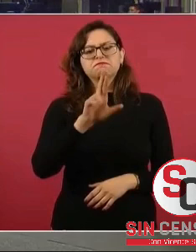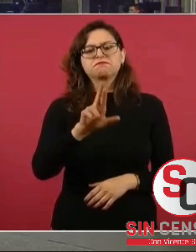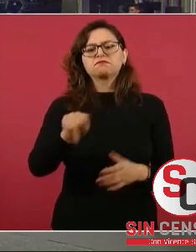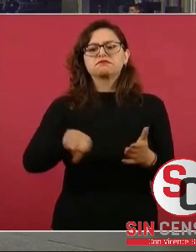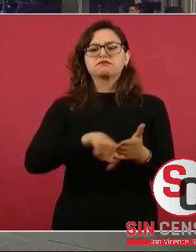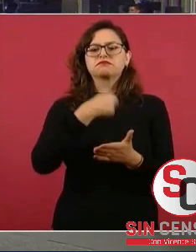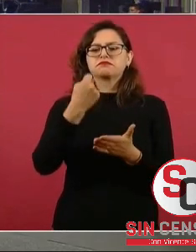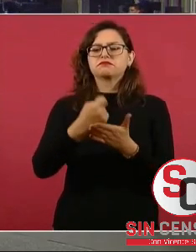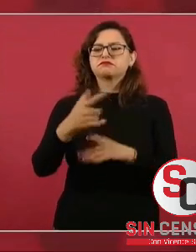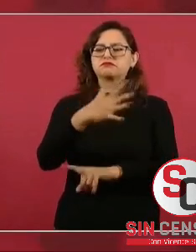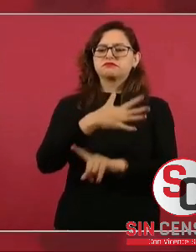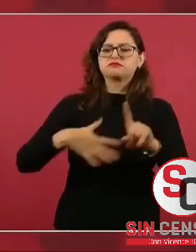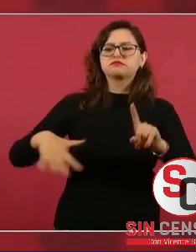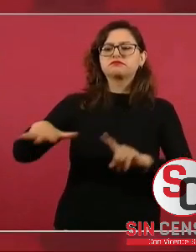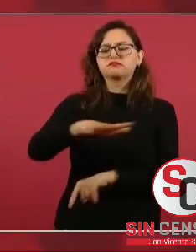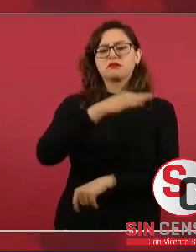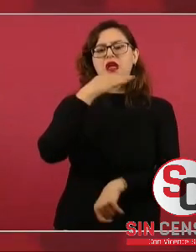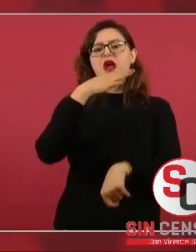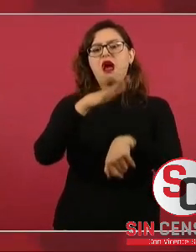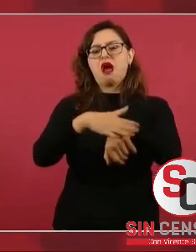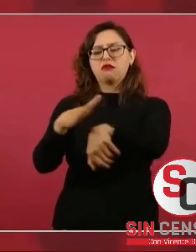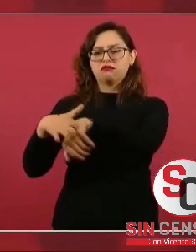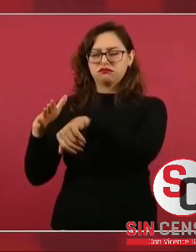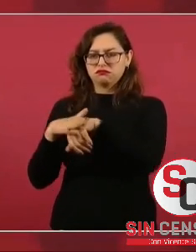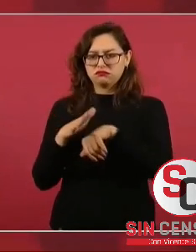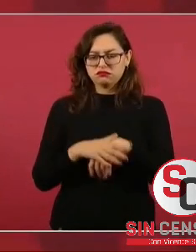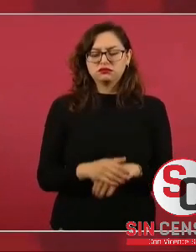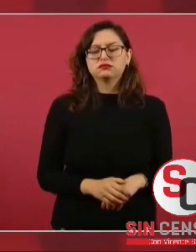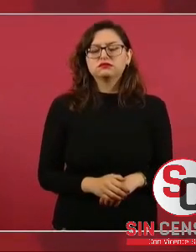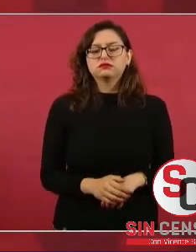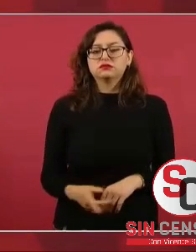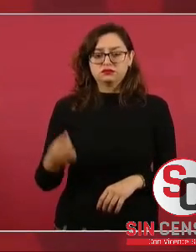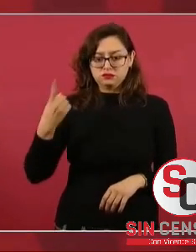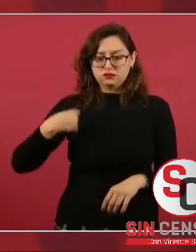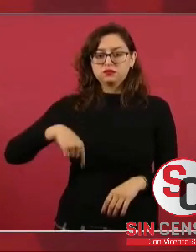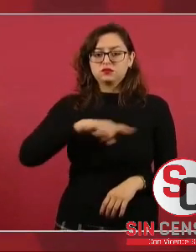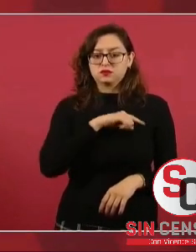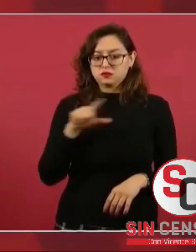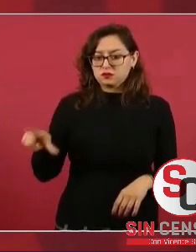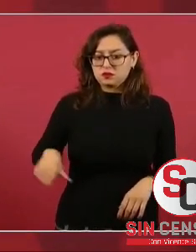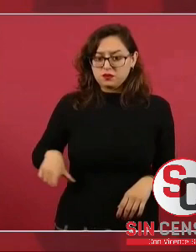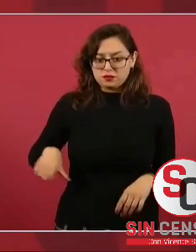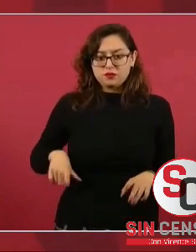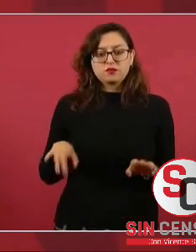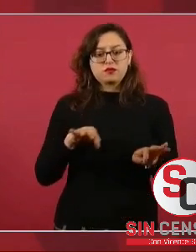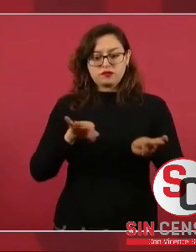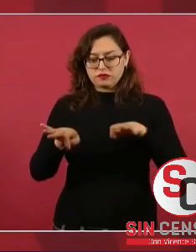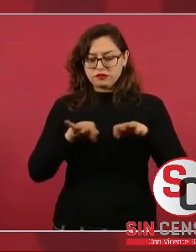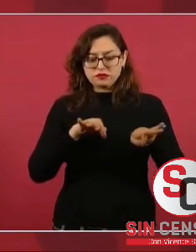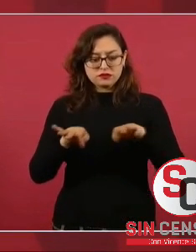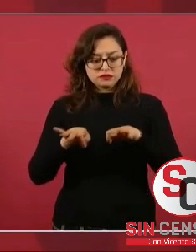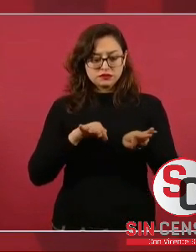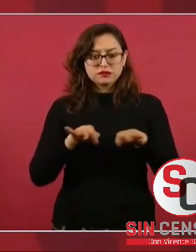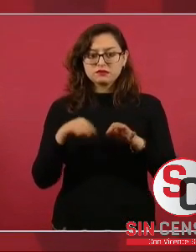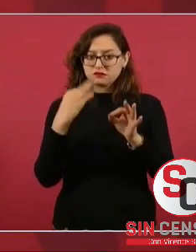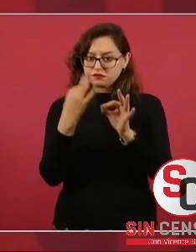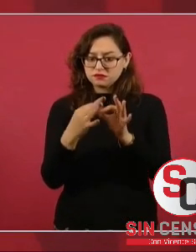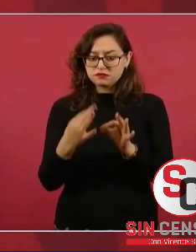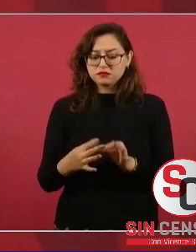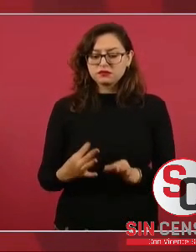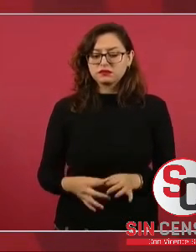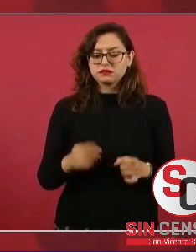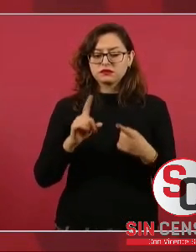Tamaulipas que estamos trabajando, que está la Secretaría de la Defensa,